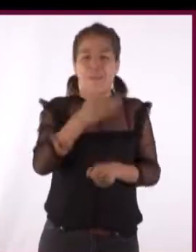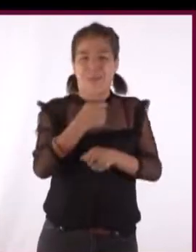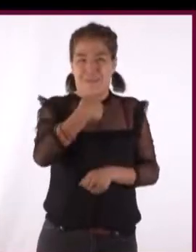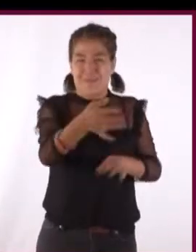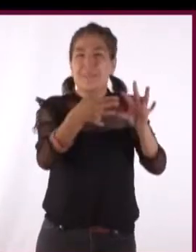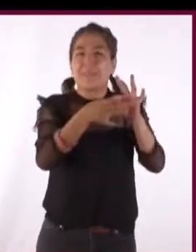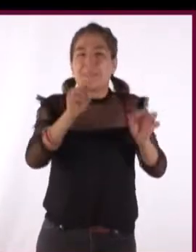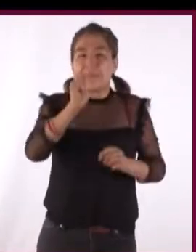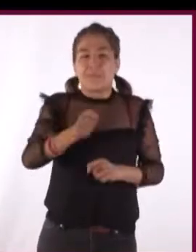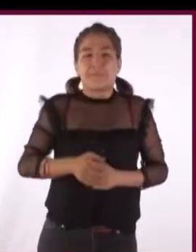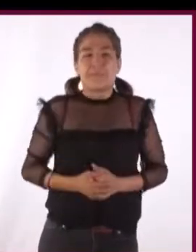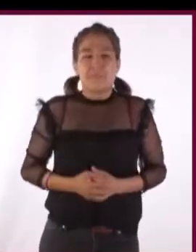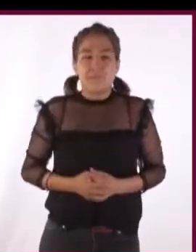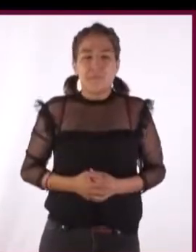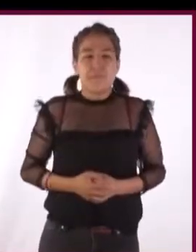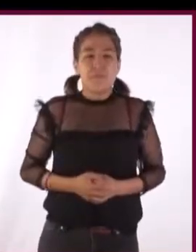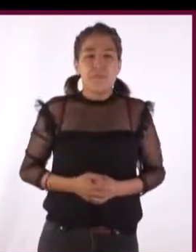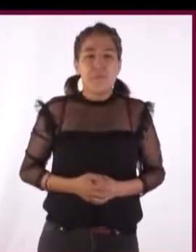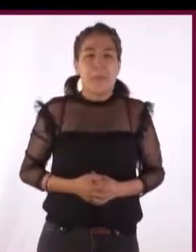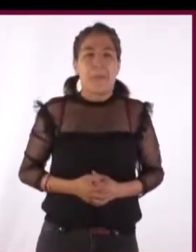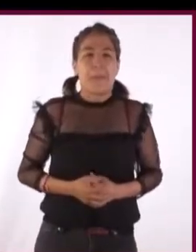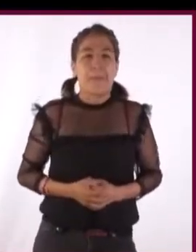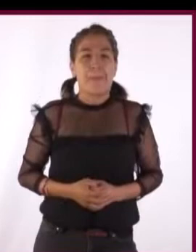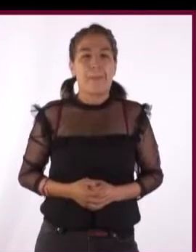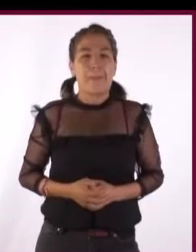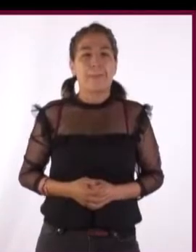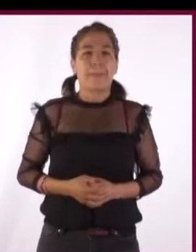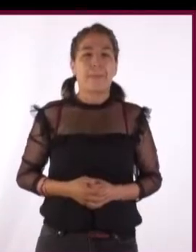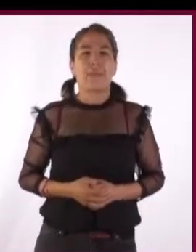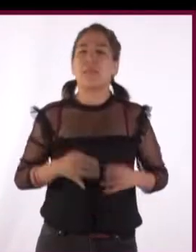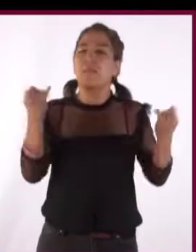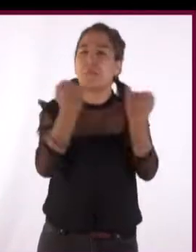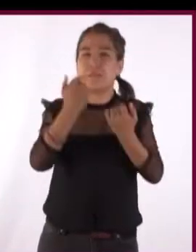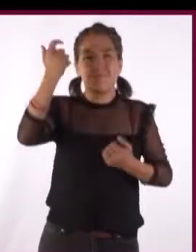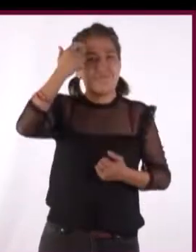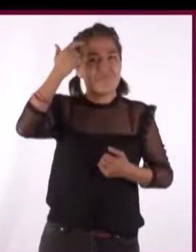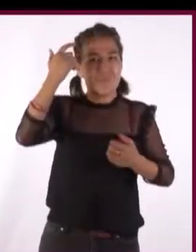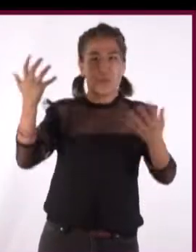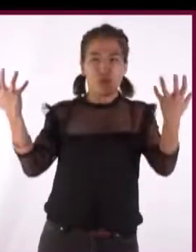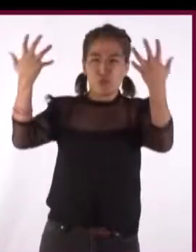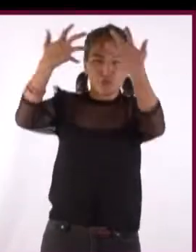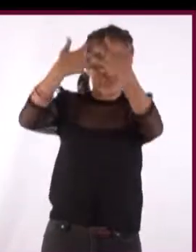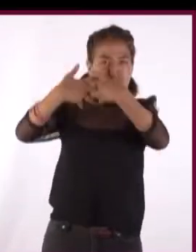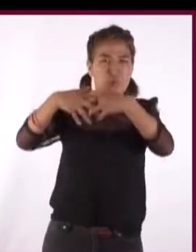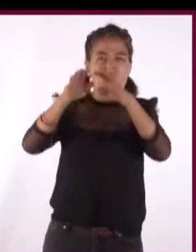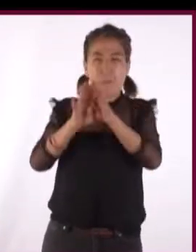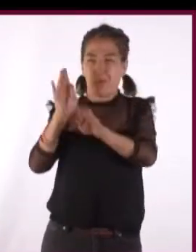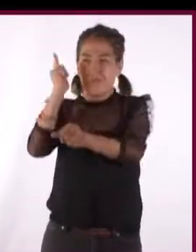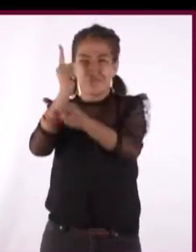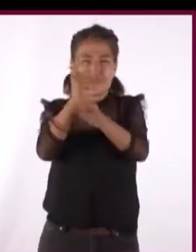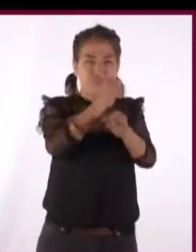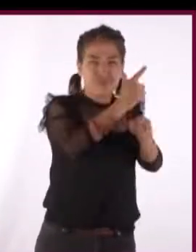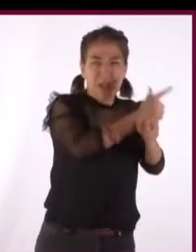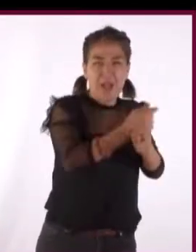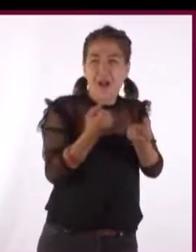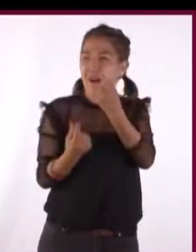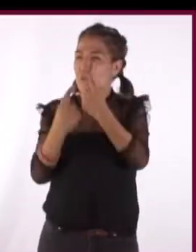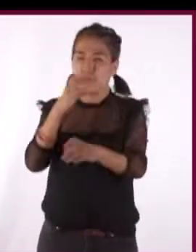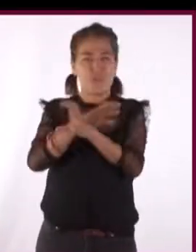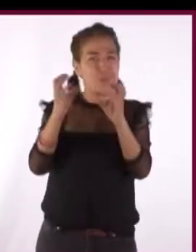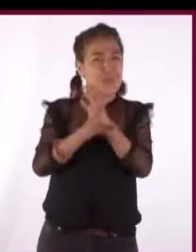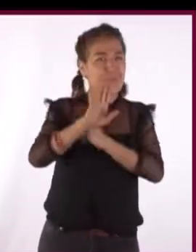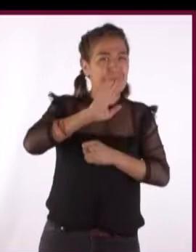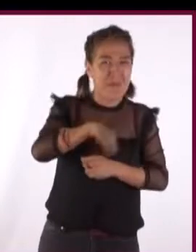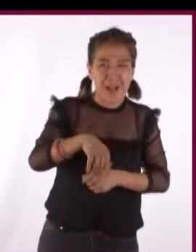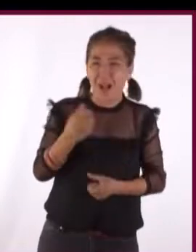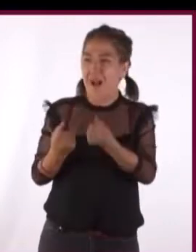rato, es cómo el cerebro está programado para encontrar regularidades, ¿no? Toda nuestra conciencia busca